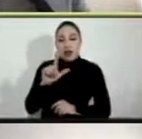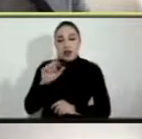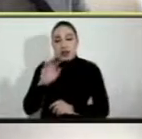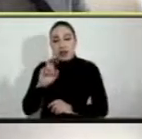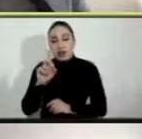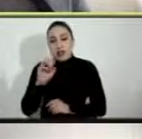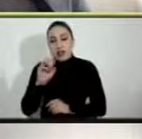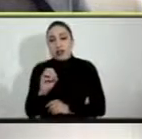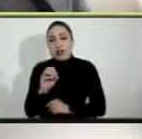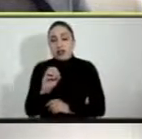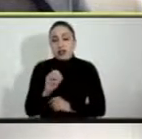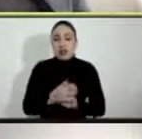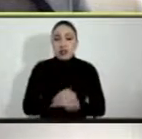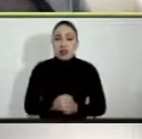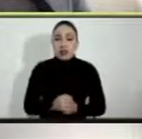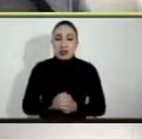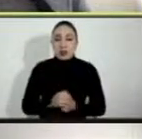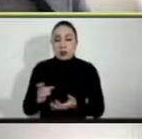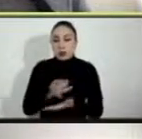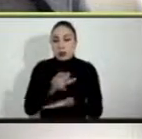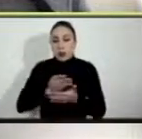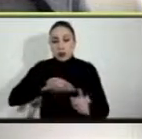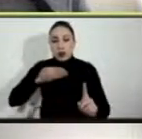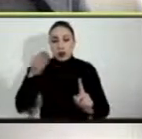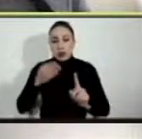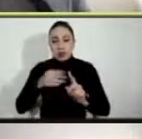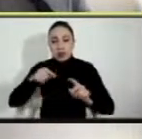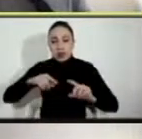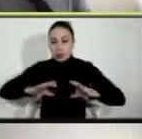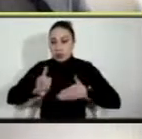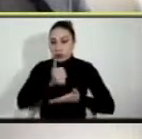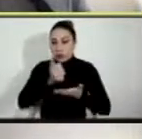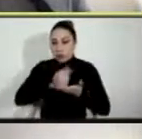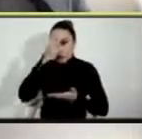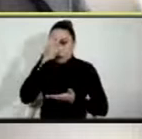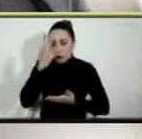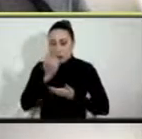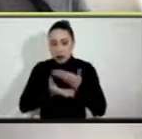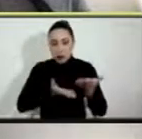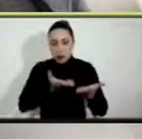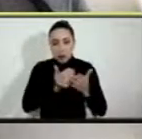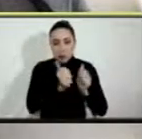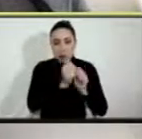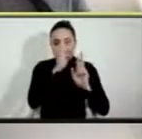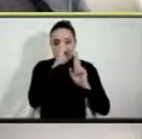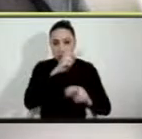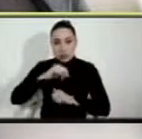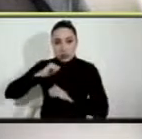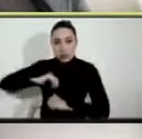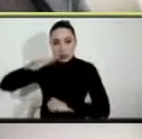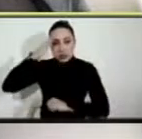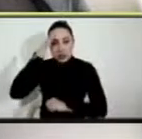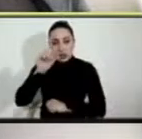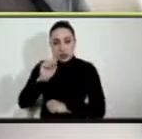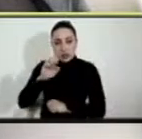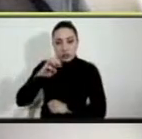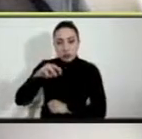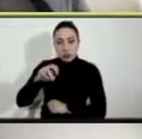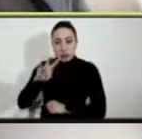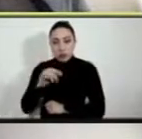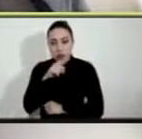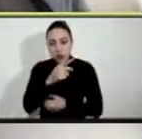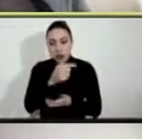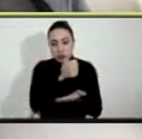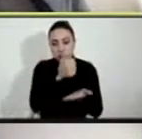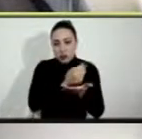siguiente. Único, el Congreso de la Ciudad de México exhorta al titular de la Secretaría de Movilidad de la Ciudad de México para